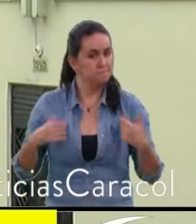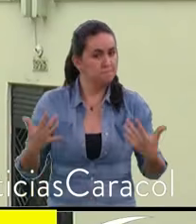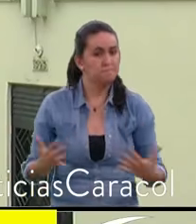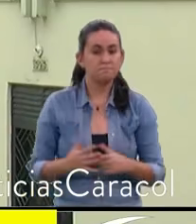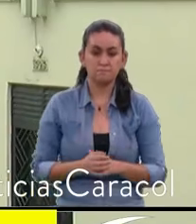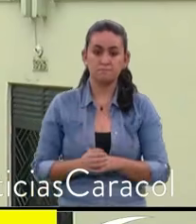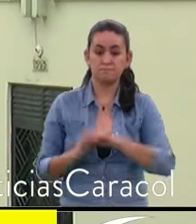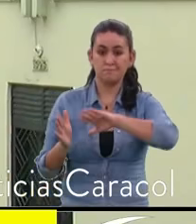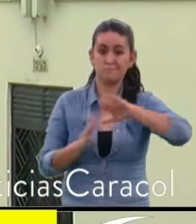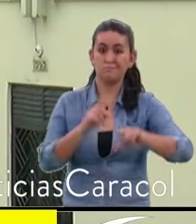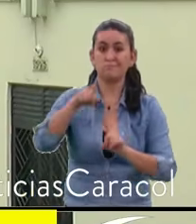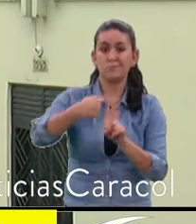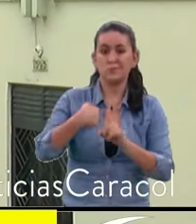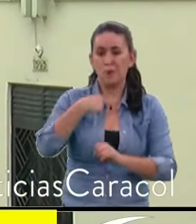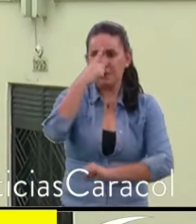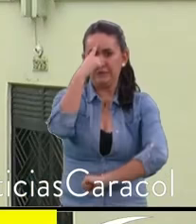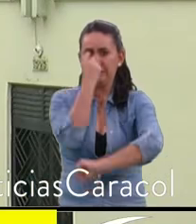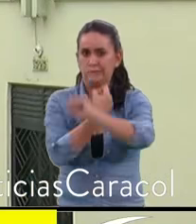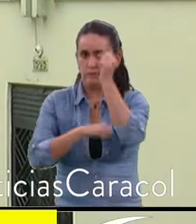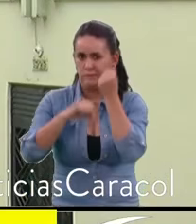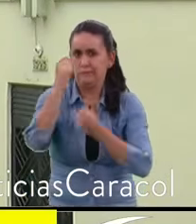Además de la preocupación que genera